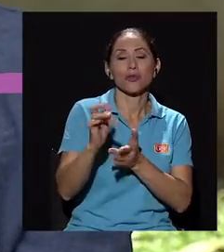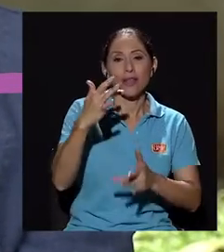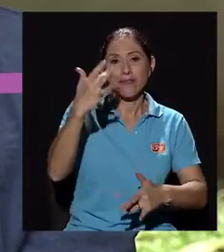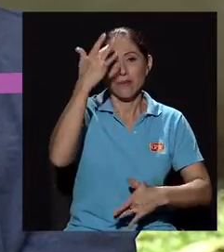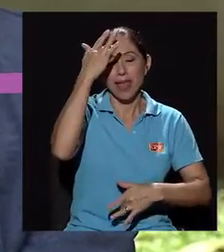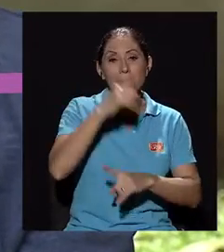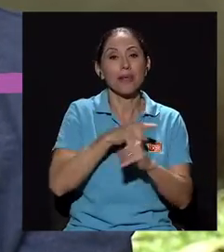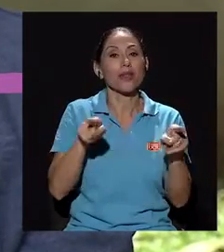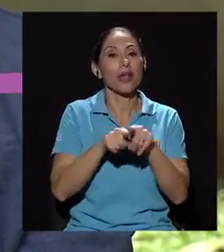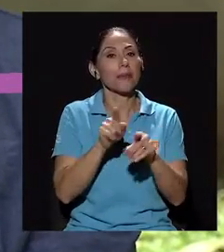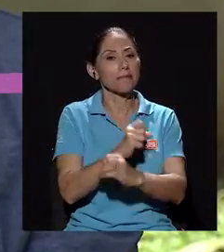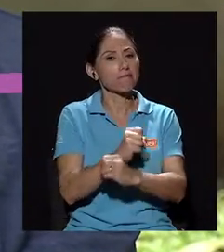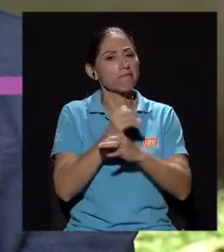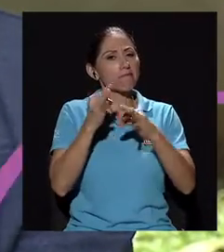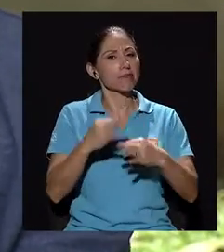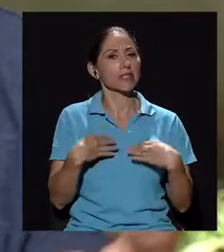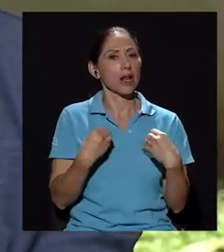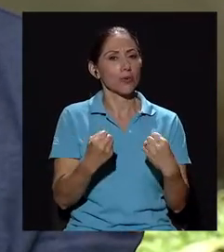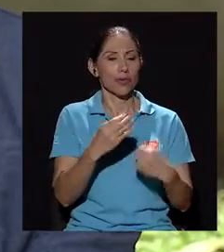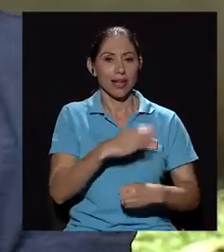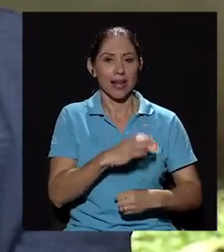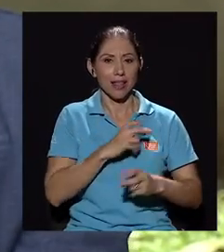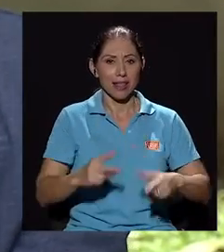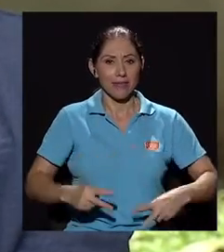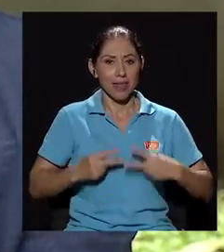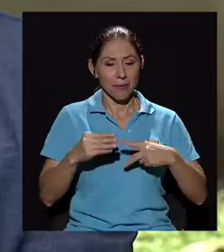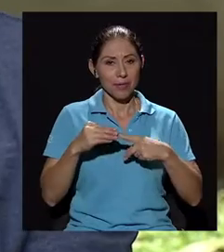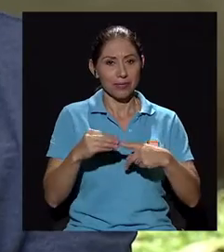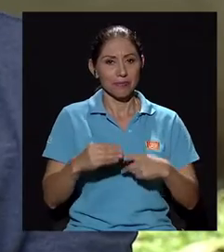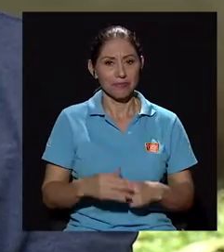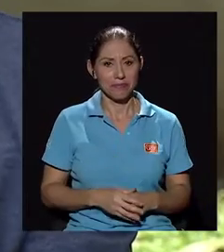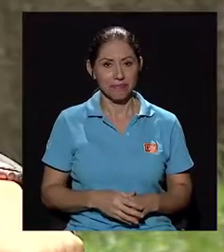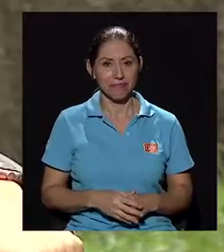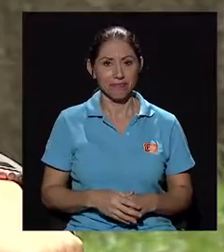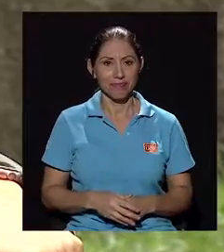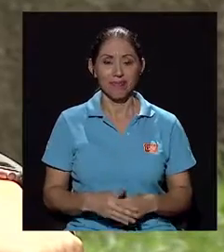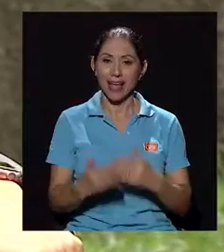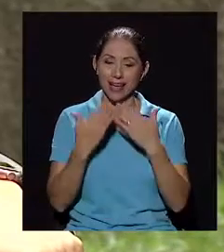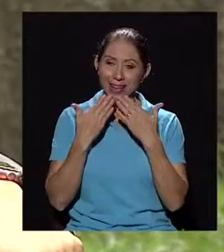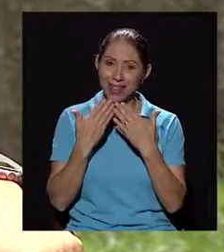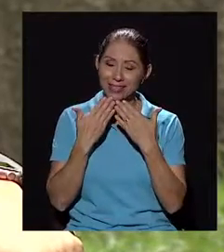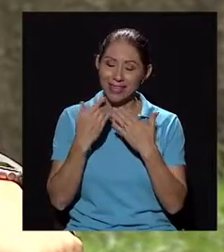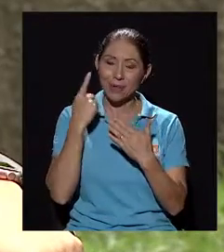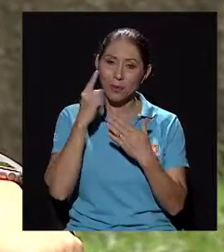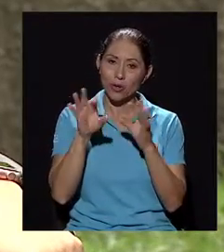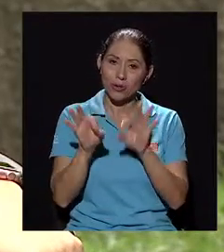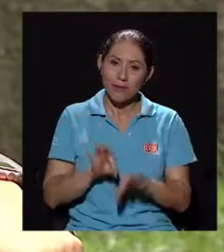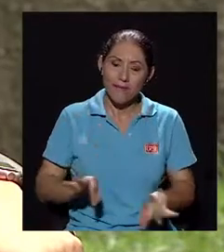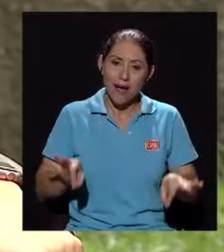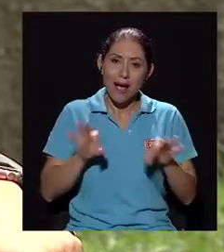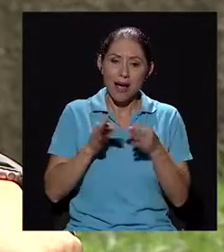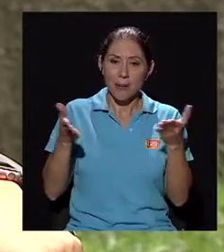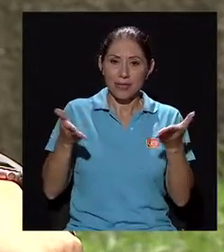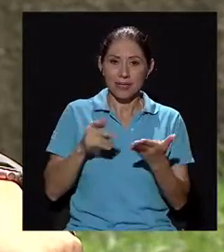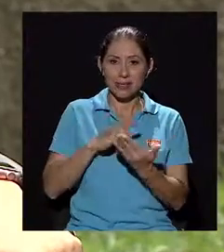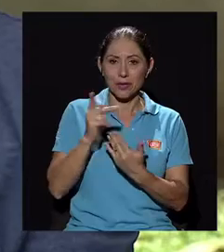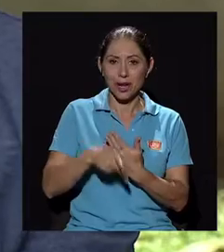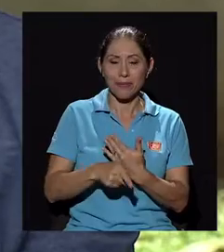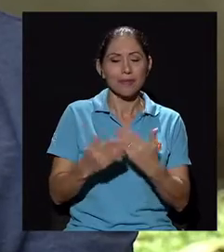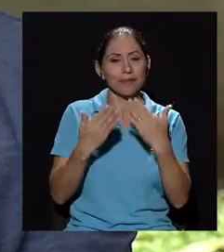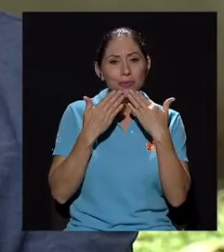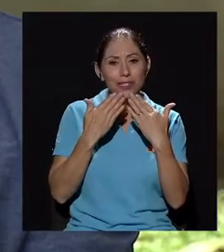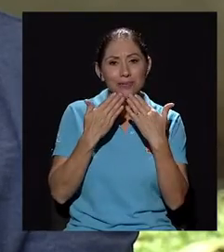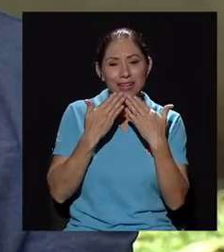también nos estamos garantizando salud para nosotros y calidad de vida principalmente. Uh-huh. Agradecerte, Álvaro, tu valiosa presencia en este programa.